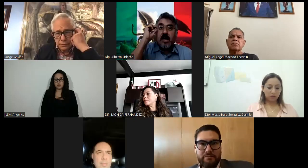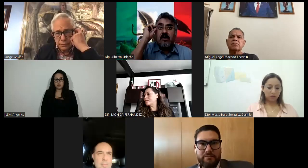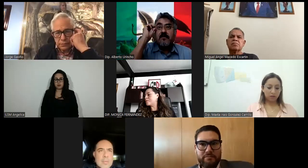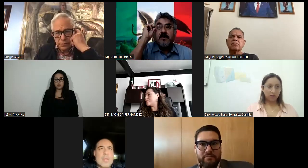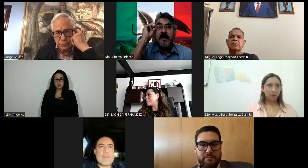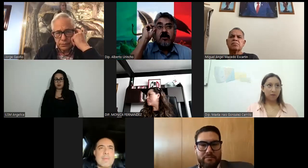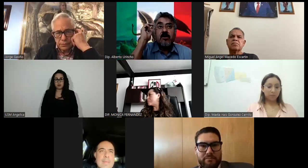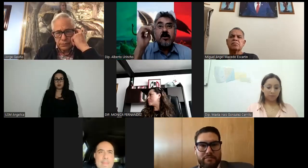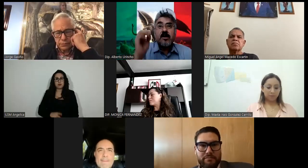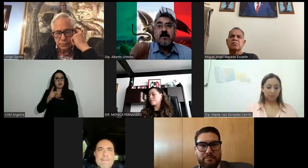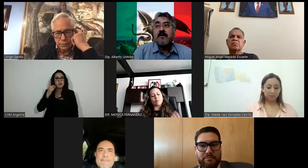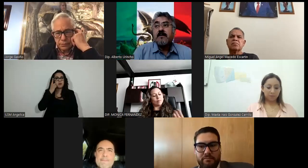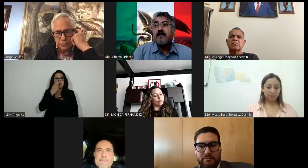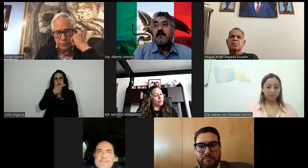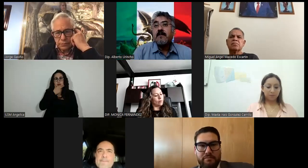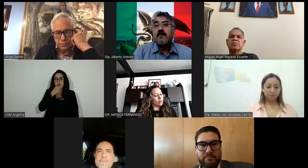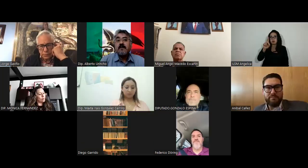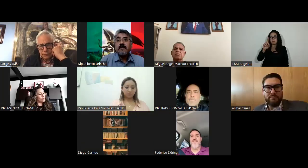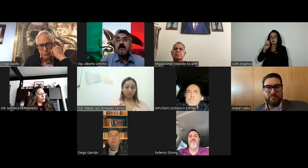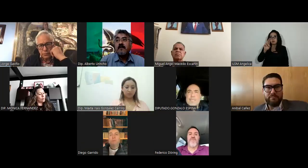Diputado Federico Dorin.